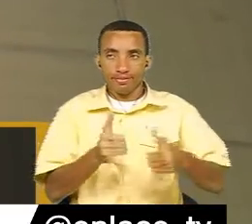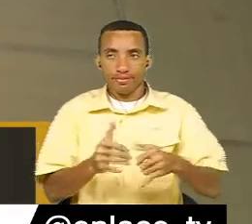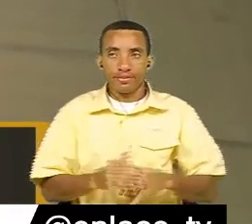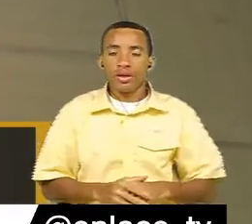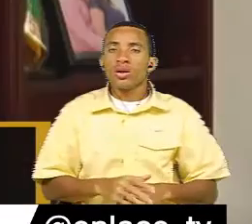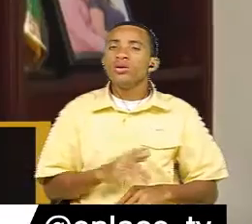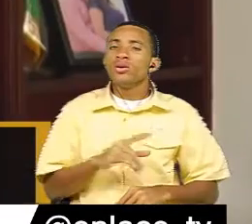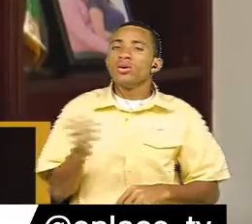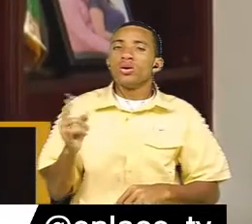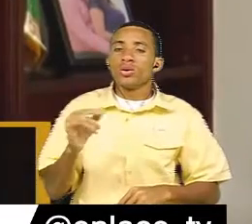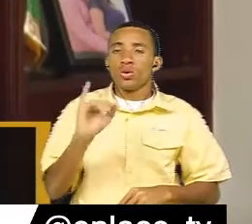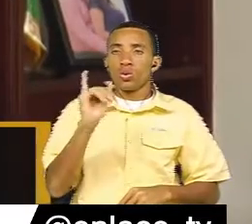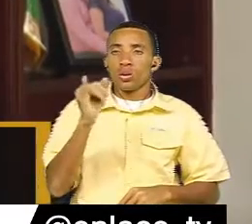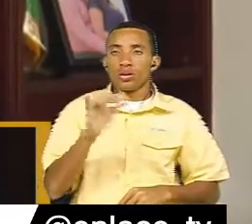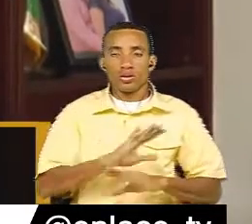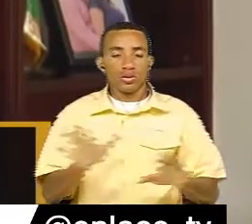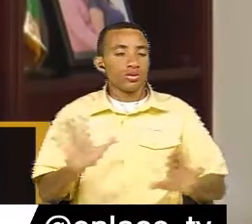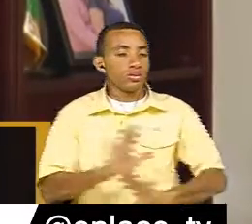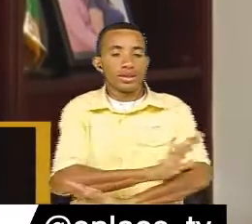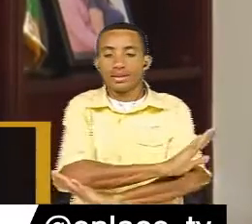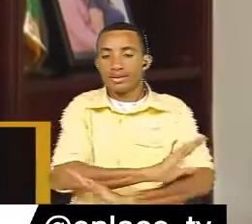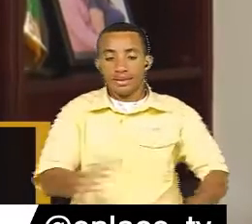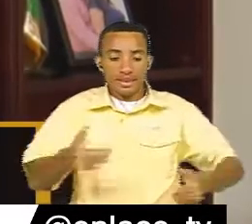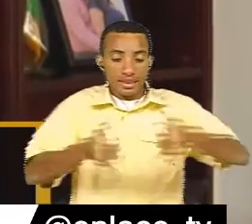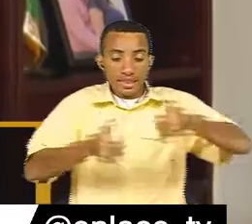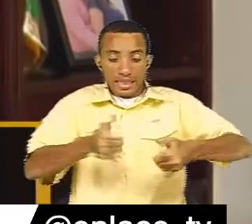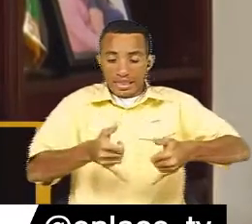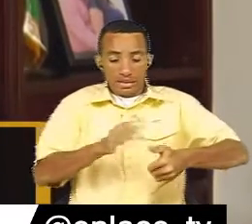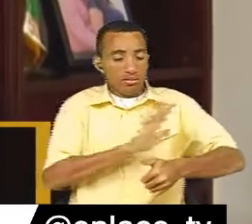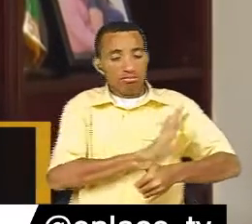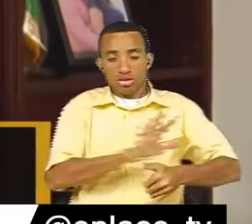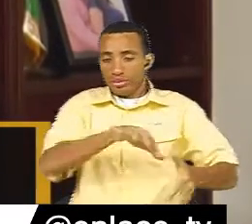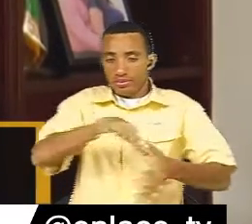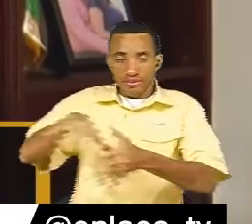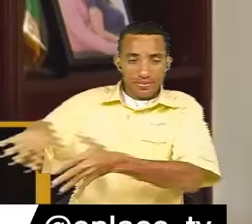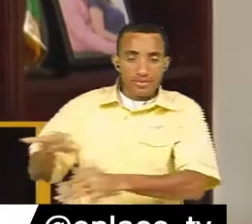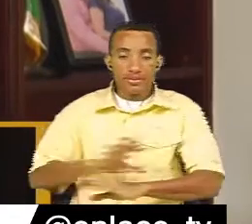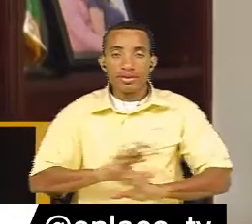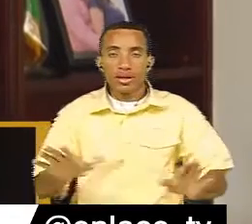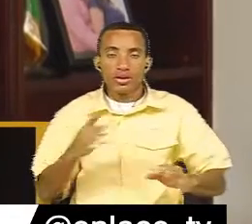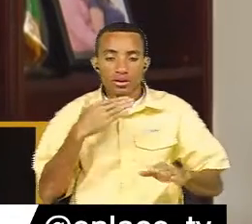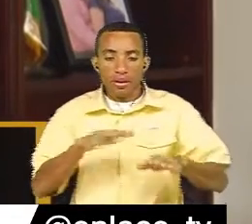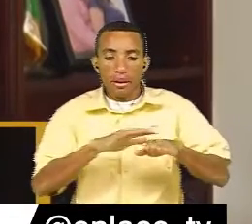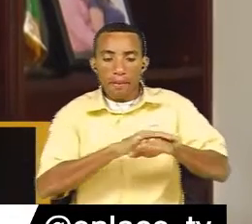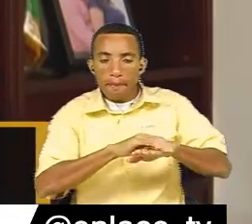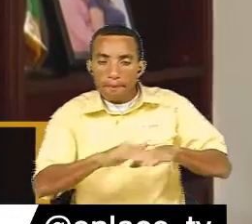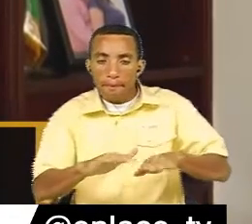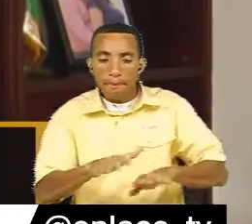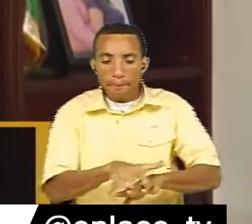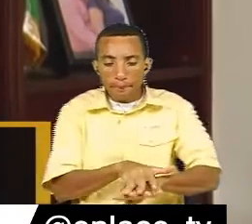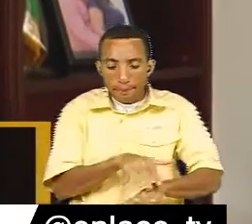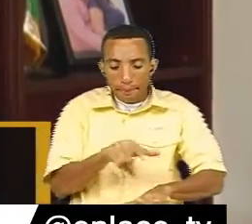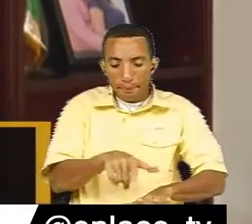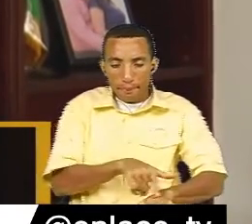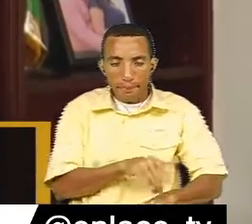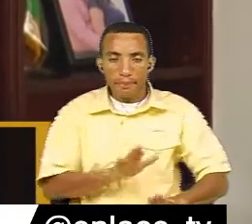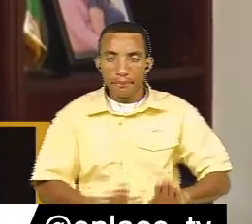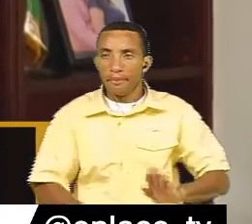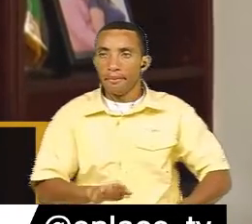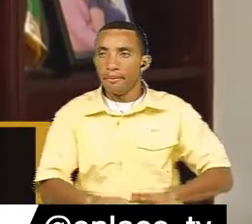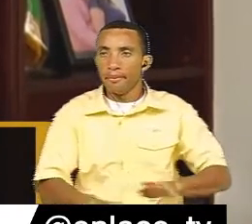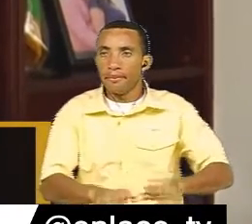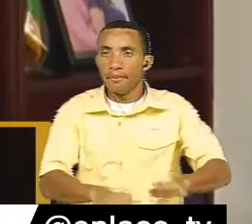jueves. Hoy me despido del tacón, para que nuestras servidoras públicas empiecen a usar un zapato cómodo y bajito y puedan